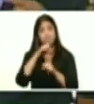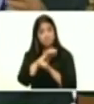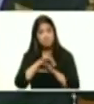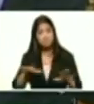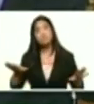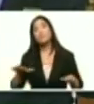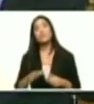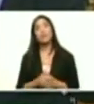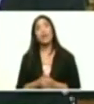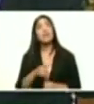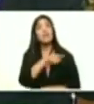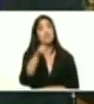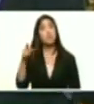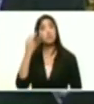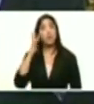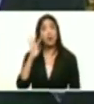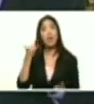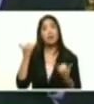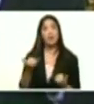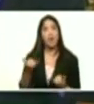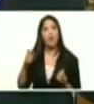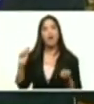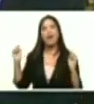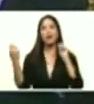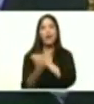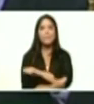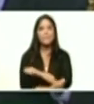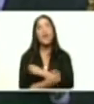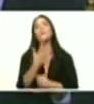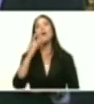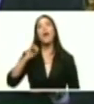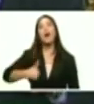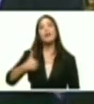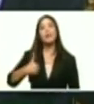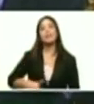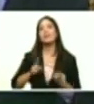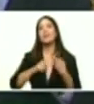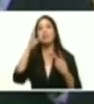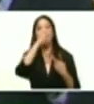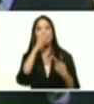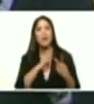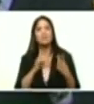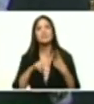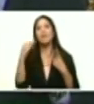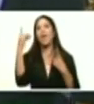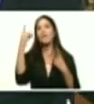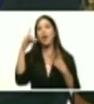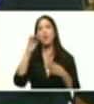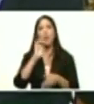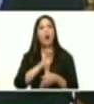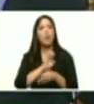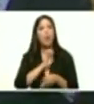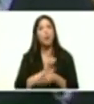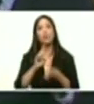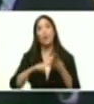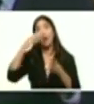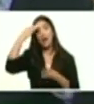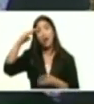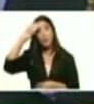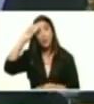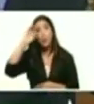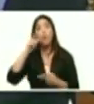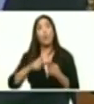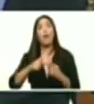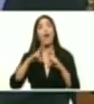y que ellos creen que llegó el momento de revertir en Argentina, en Brasil, en Bolivia, en Ecuador, en Cuba, en